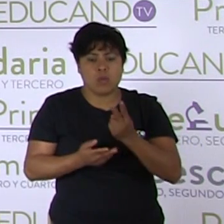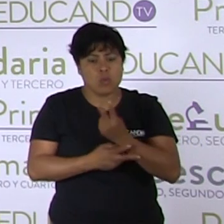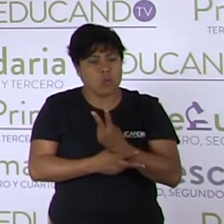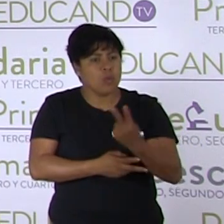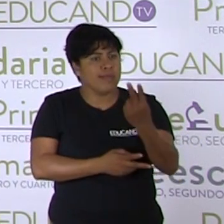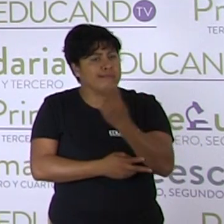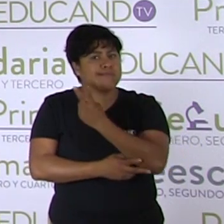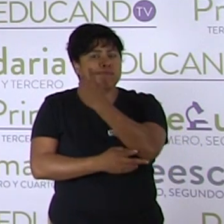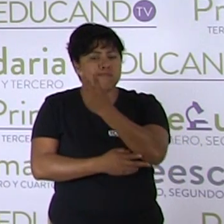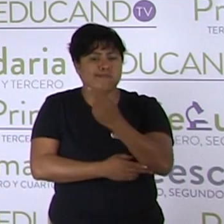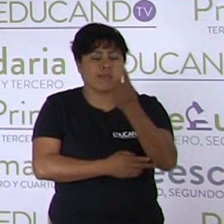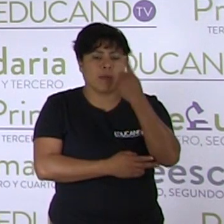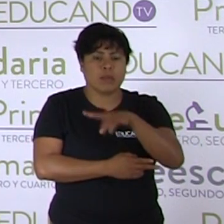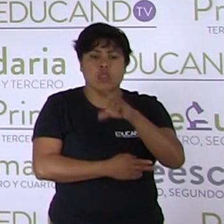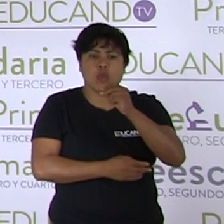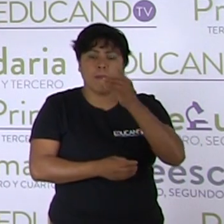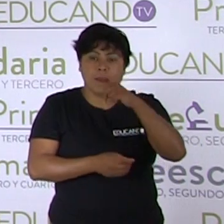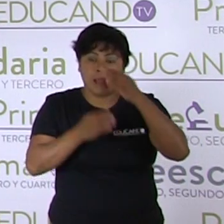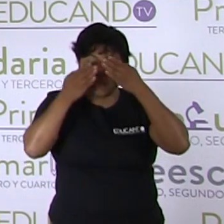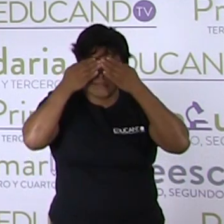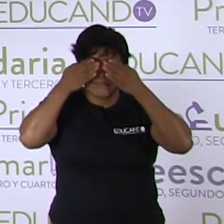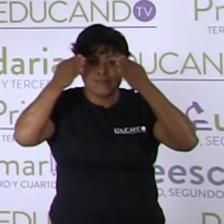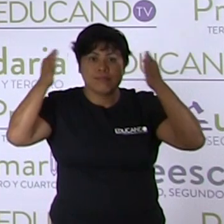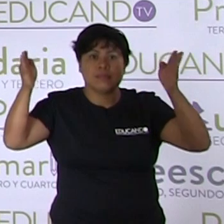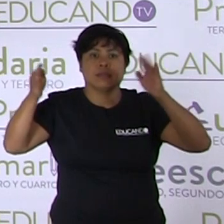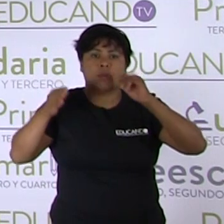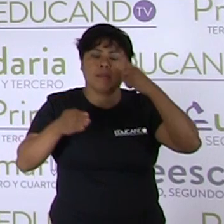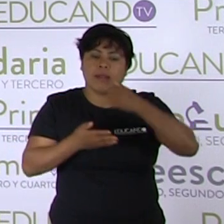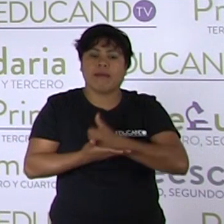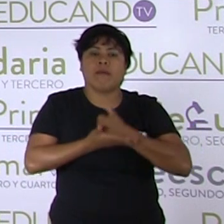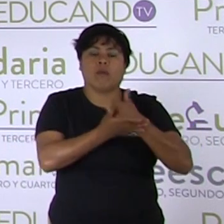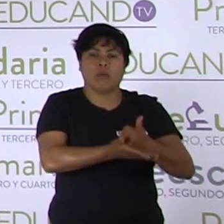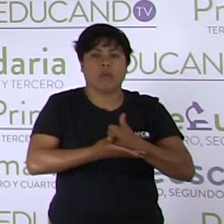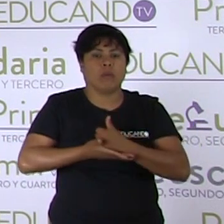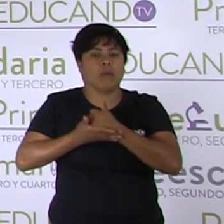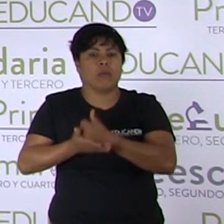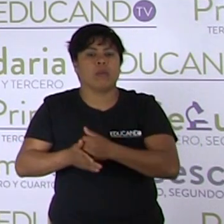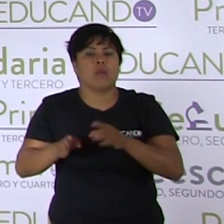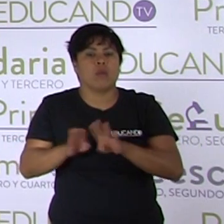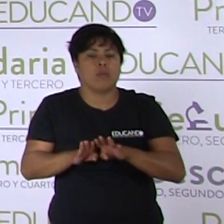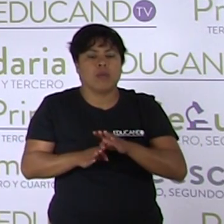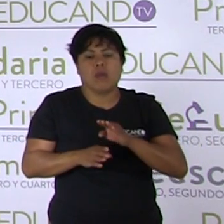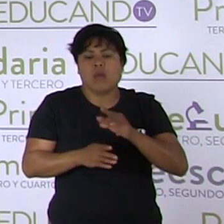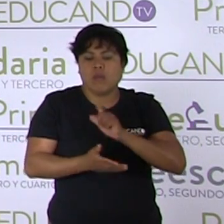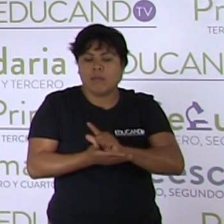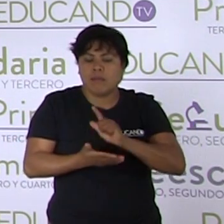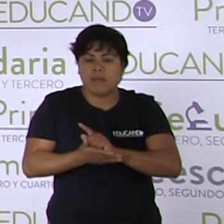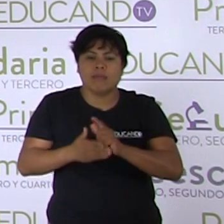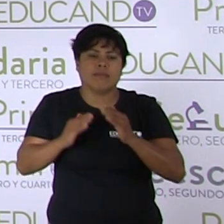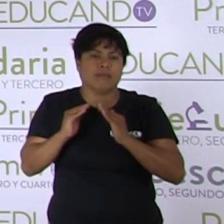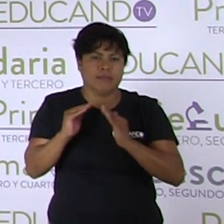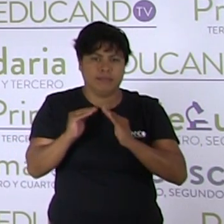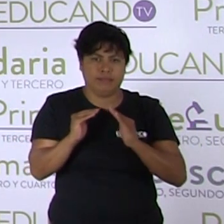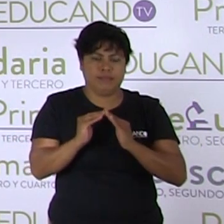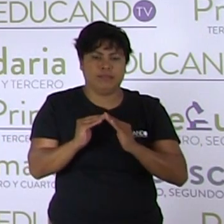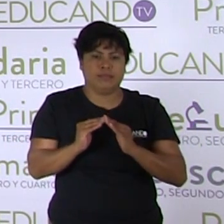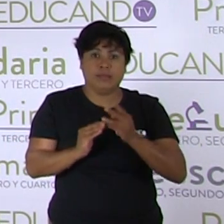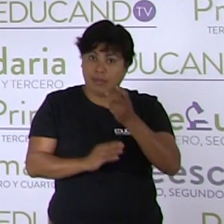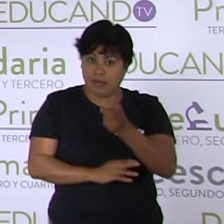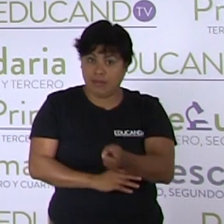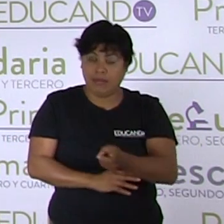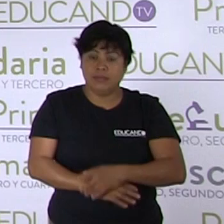no precisamente para ampliar su horizonte, sino para que los auxiliara en menesteres domésticos. Así